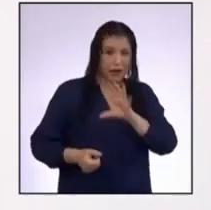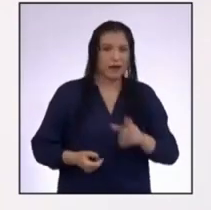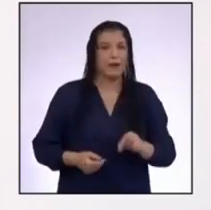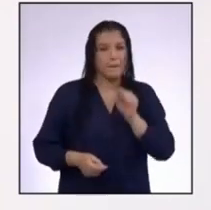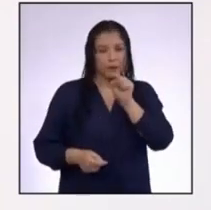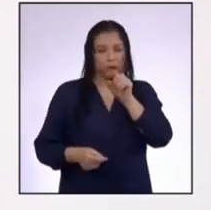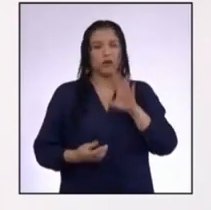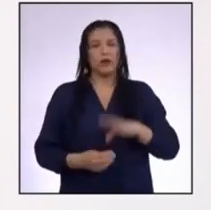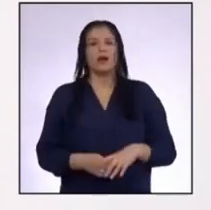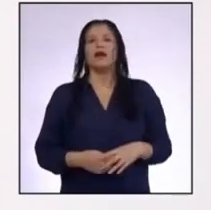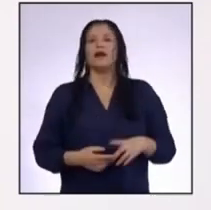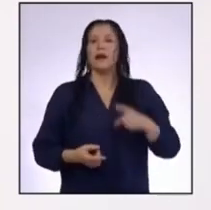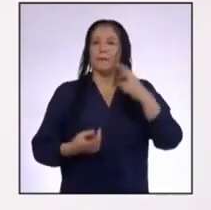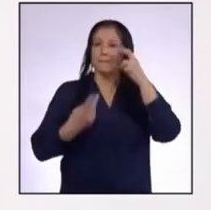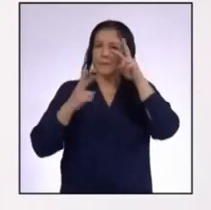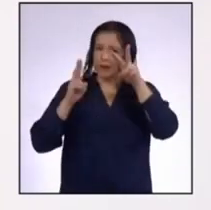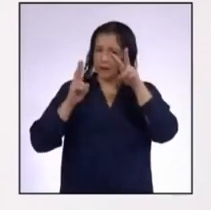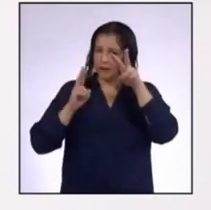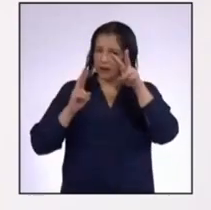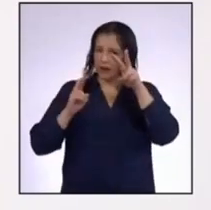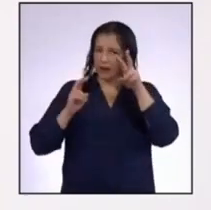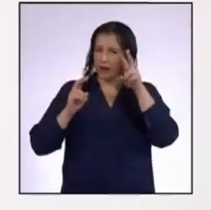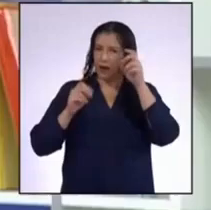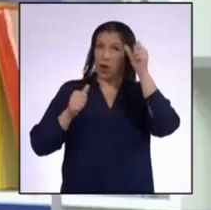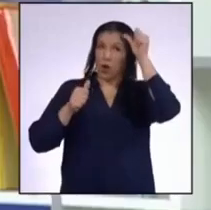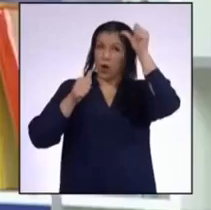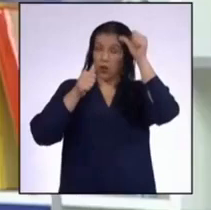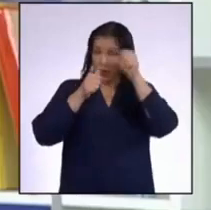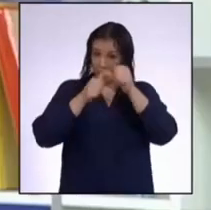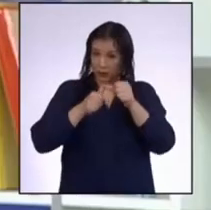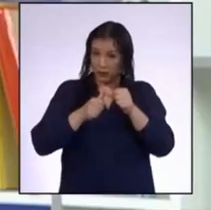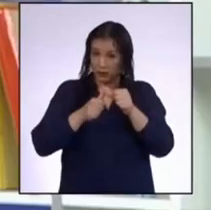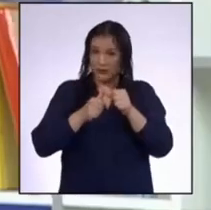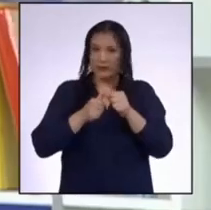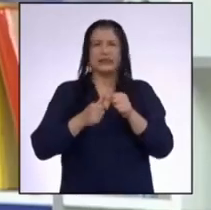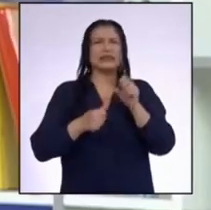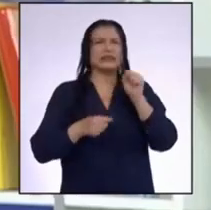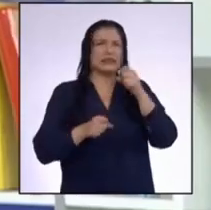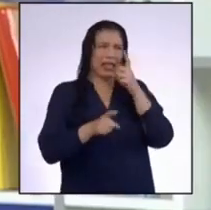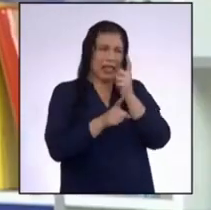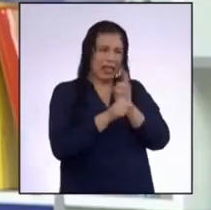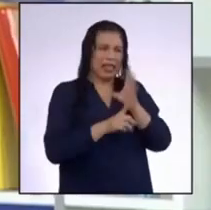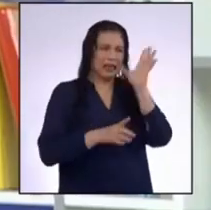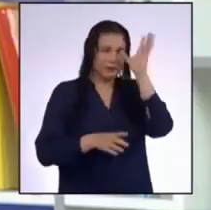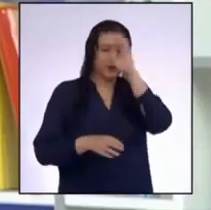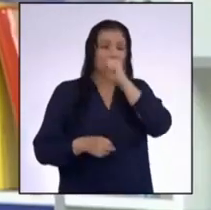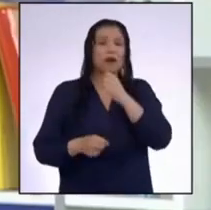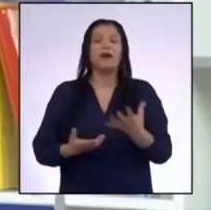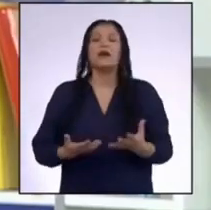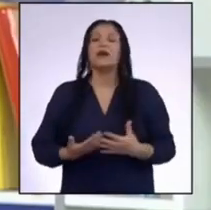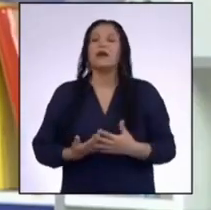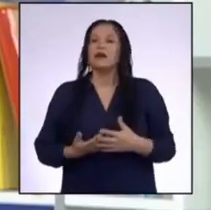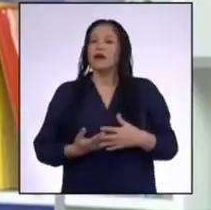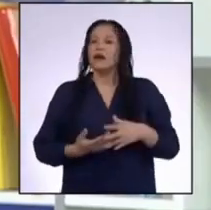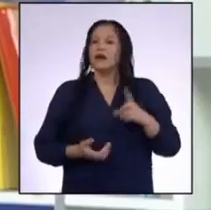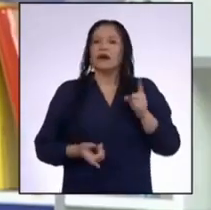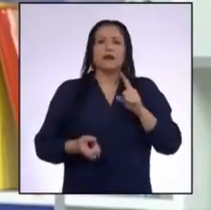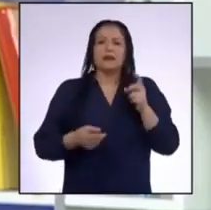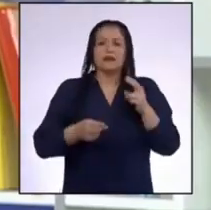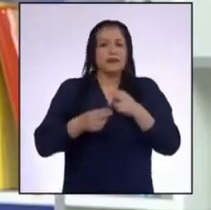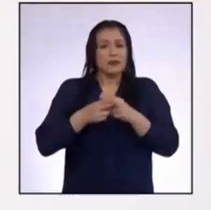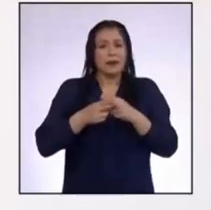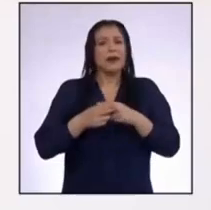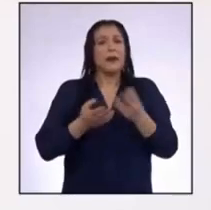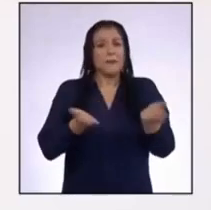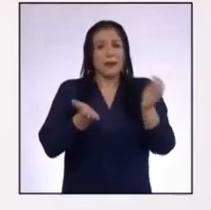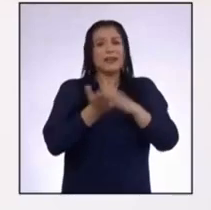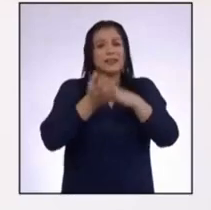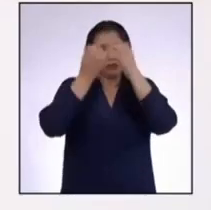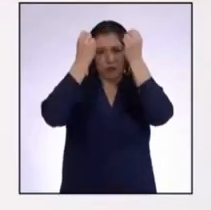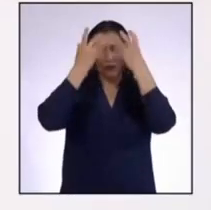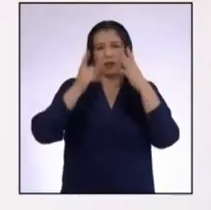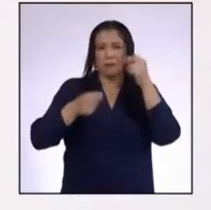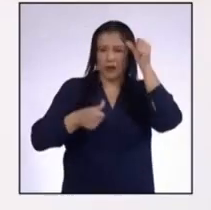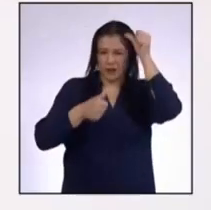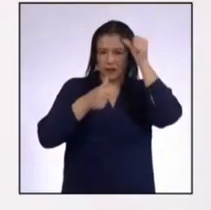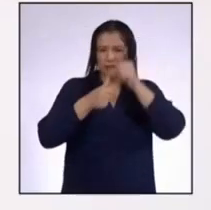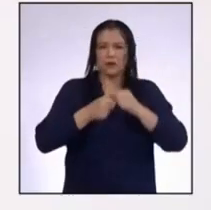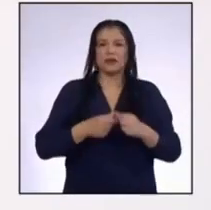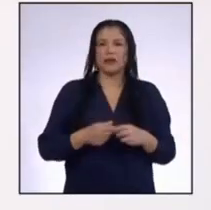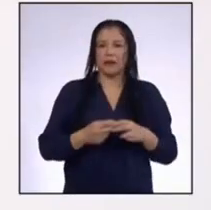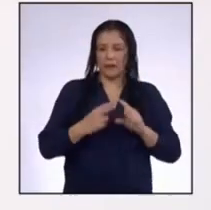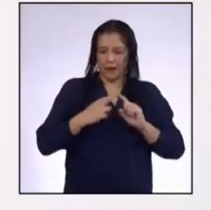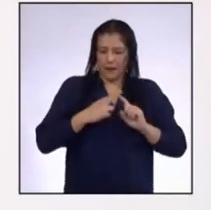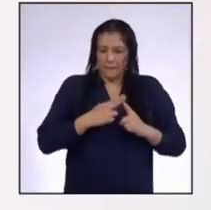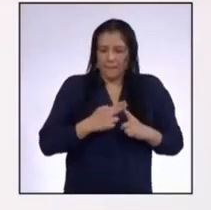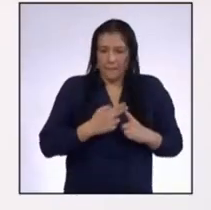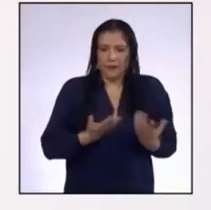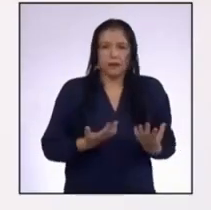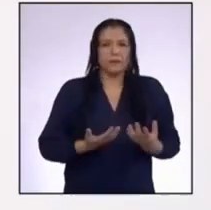les parece si hacemos un pequeño repaso? Sí, por favor. Aunque si no es tan pequeño, mejor. Comencemos por el